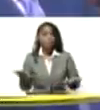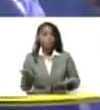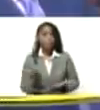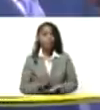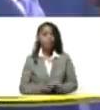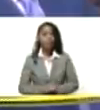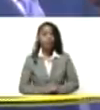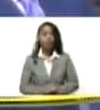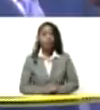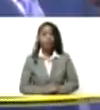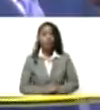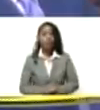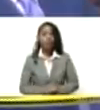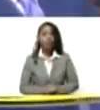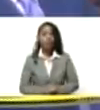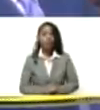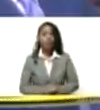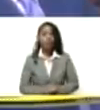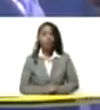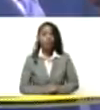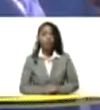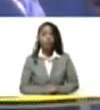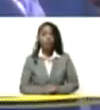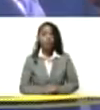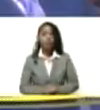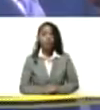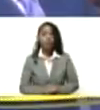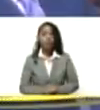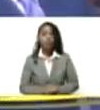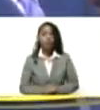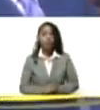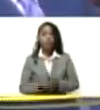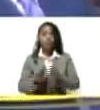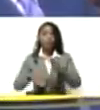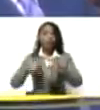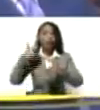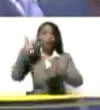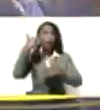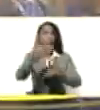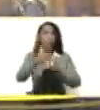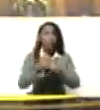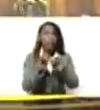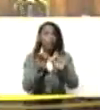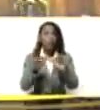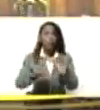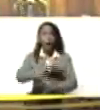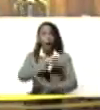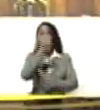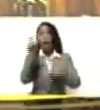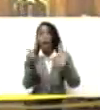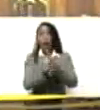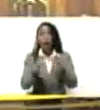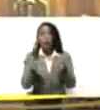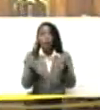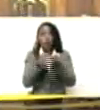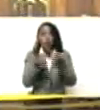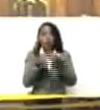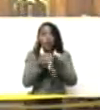mayor general leal tellería se recuperó de manera muy